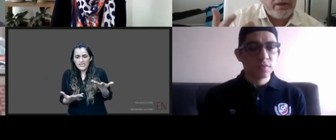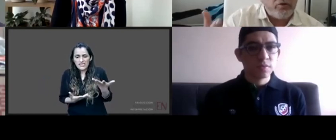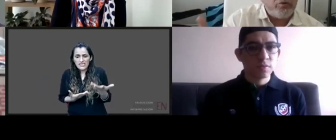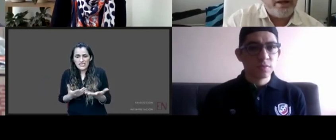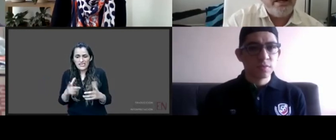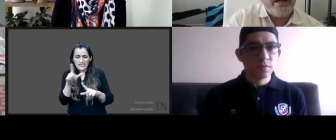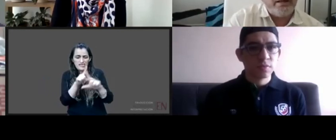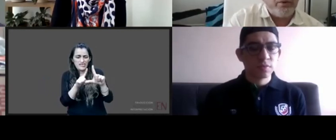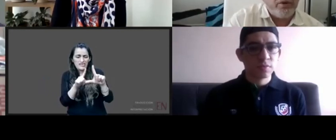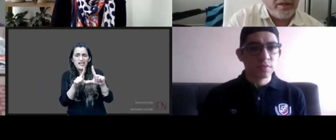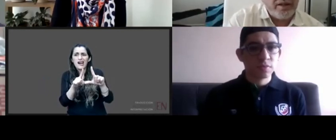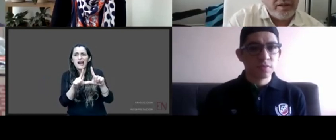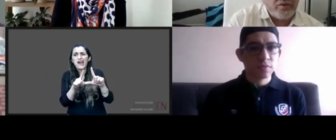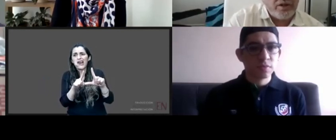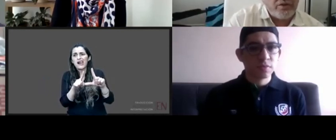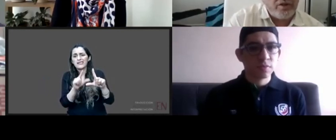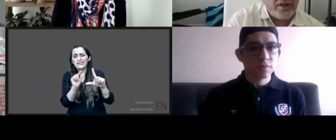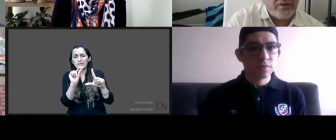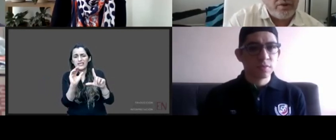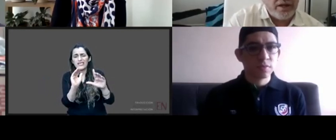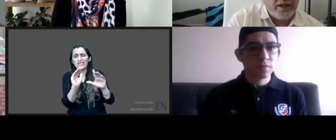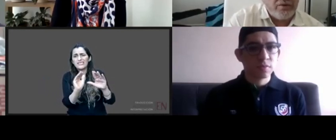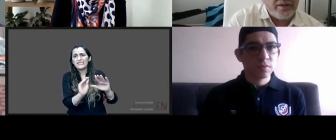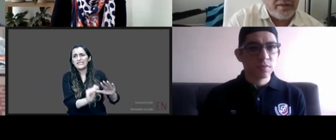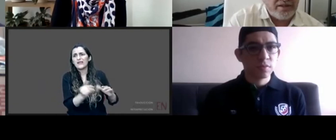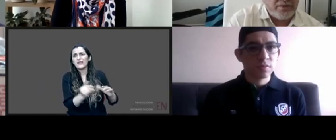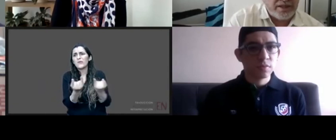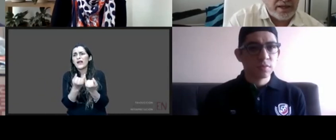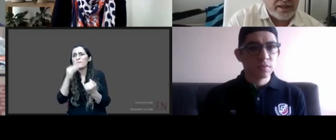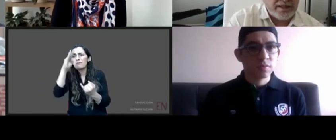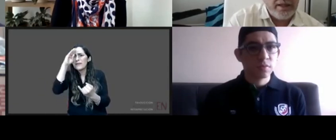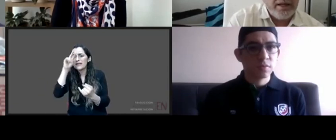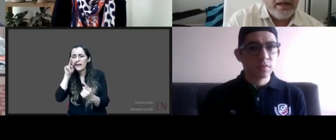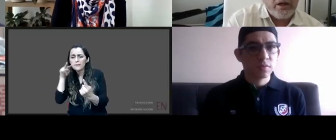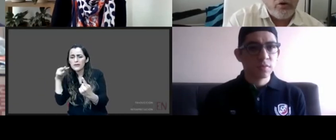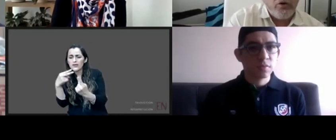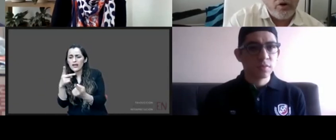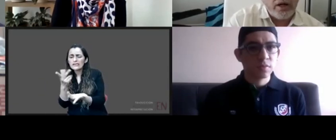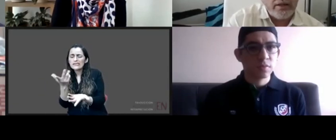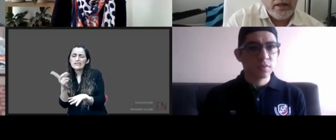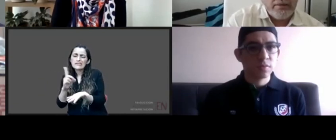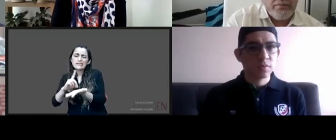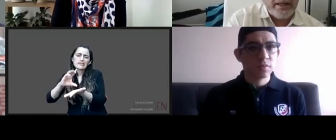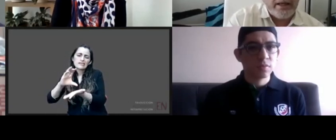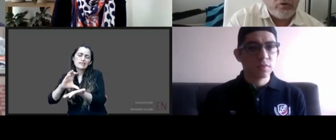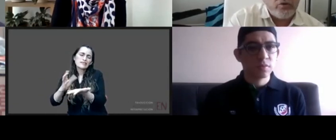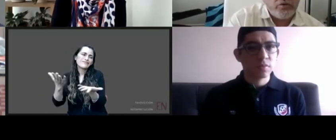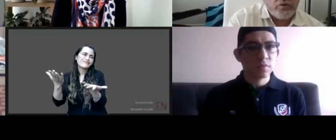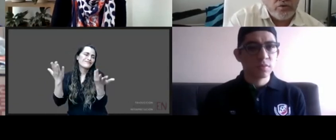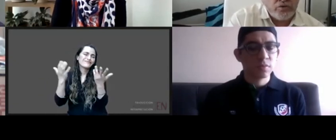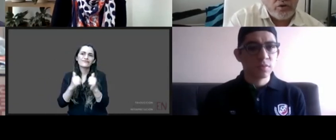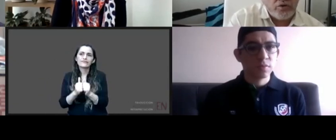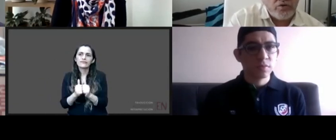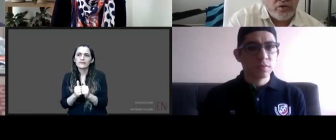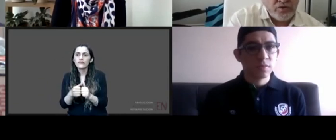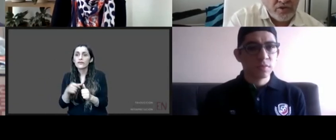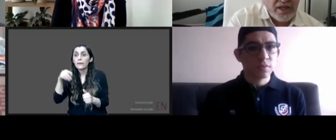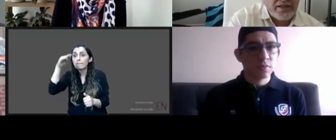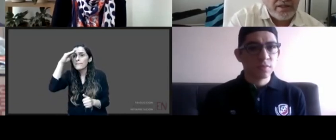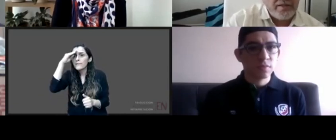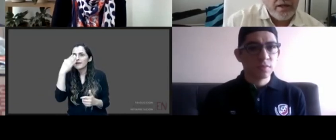misma minusvalía que proyecta el resto de la sociedad sobre la lengua de señas mexicana y colocan, ven a los